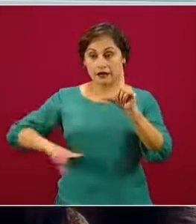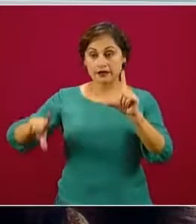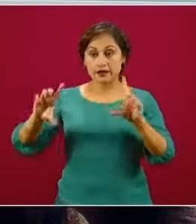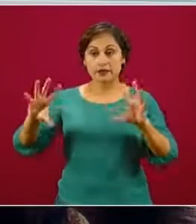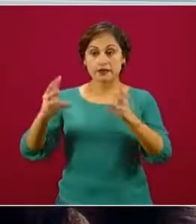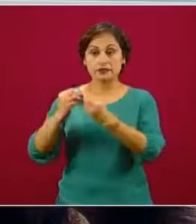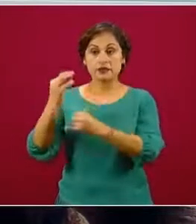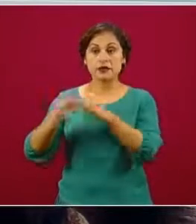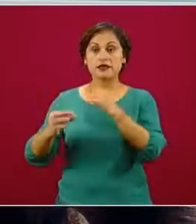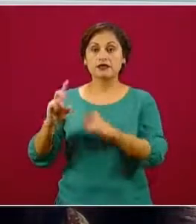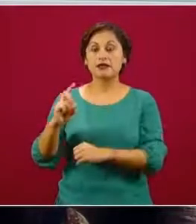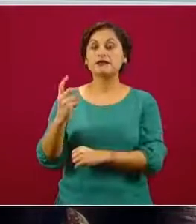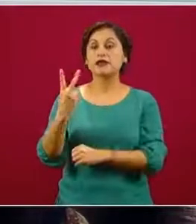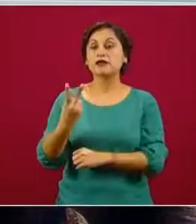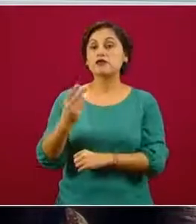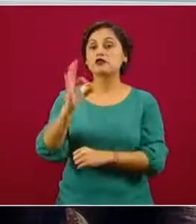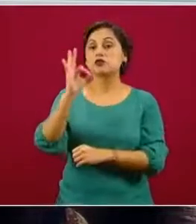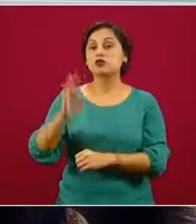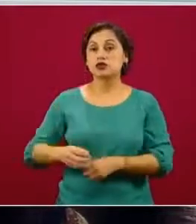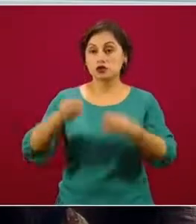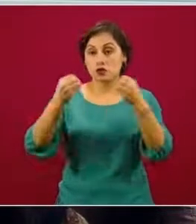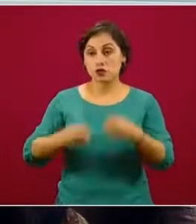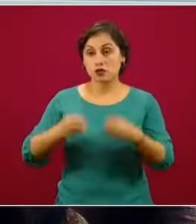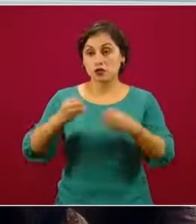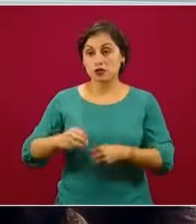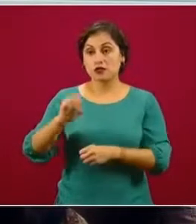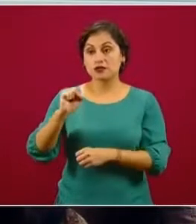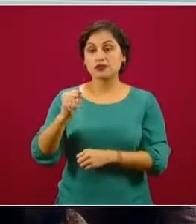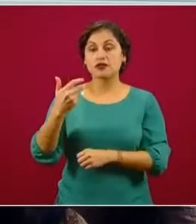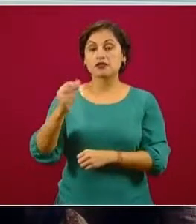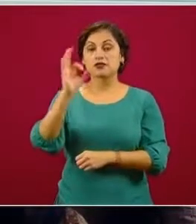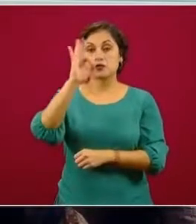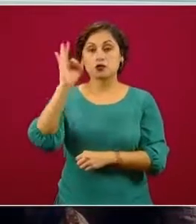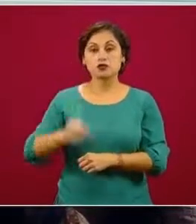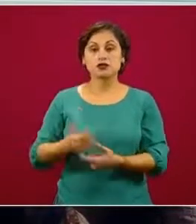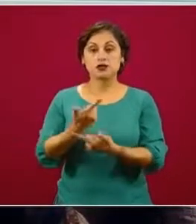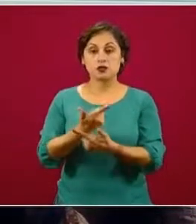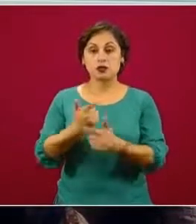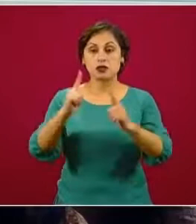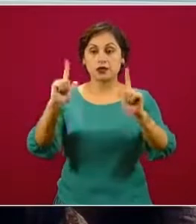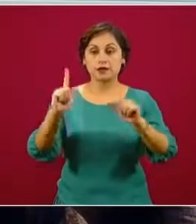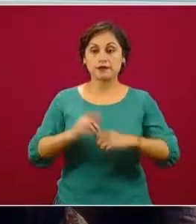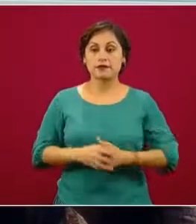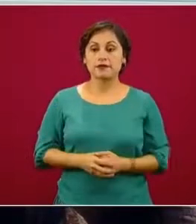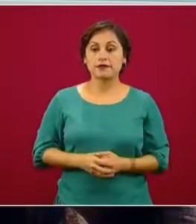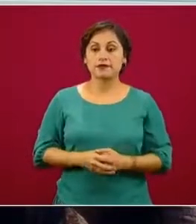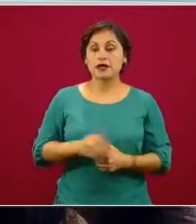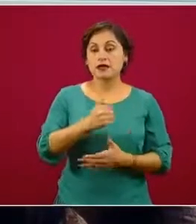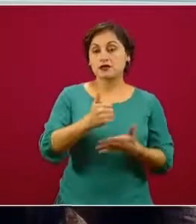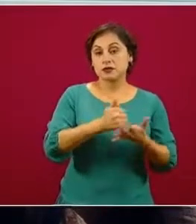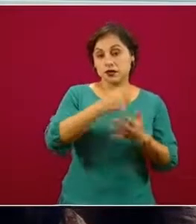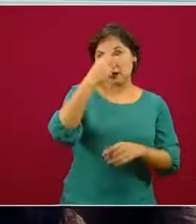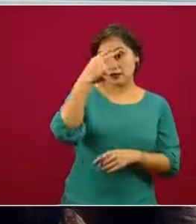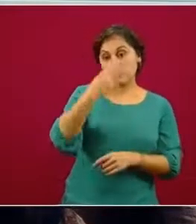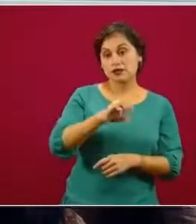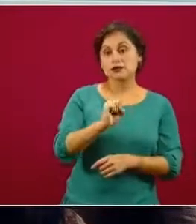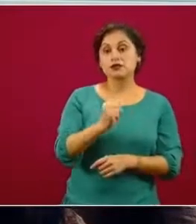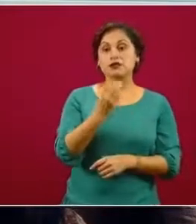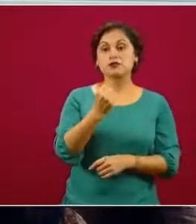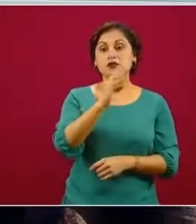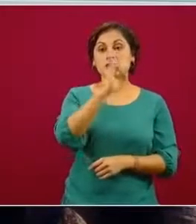ocupación, 68% libre. En el extremo izquierdo, la Ciudad de México, 69% de